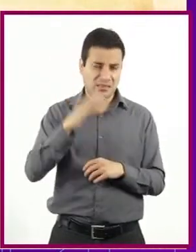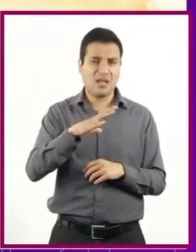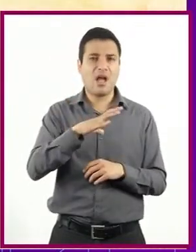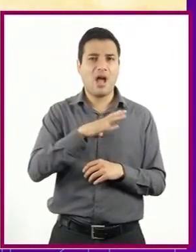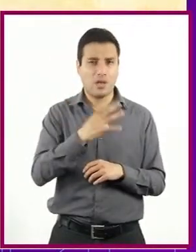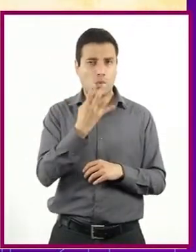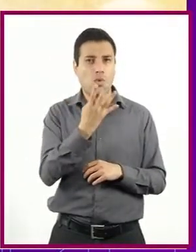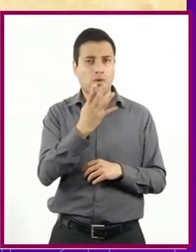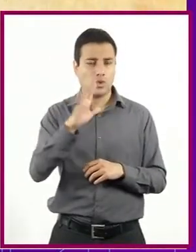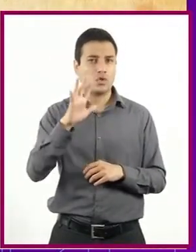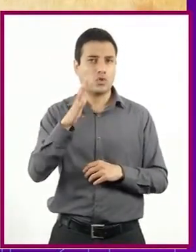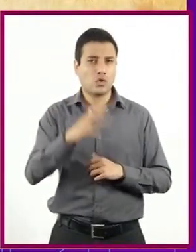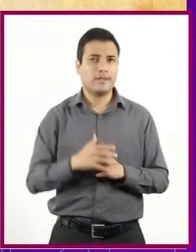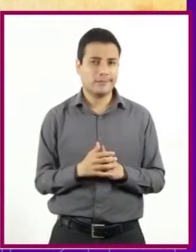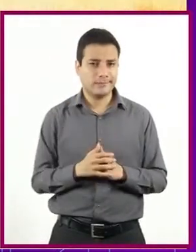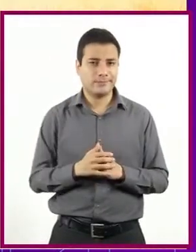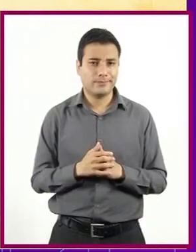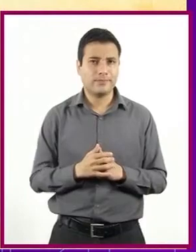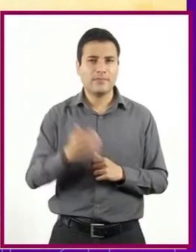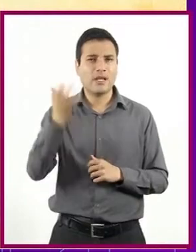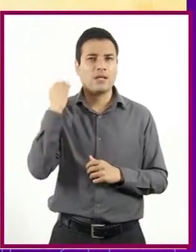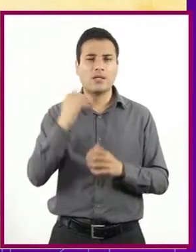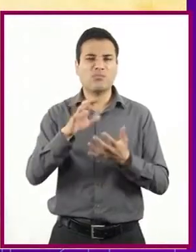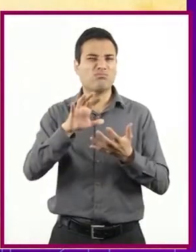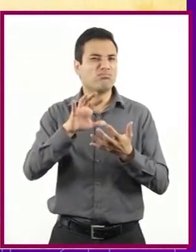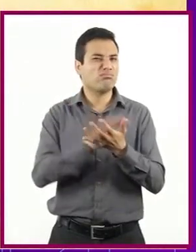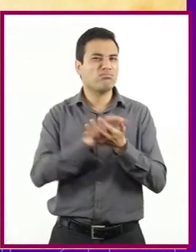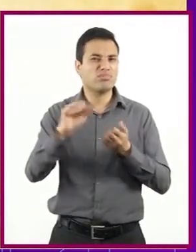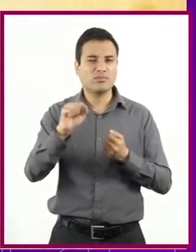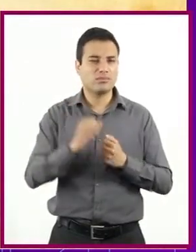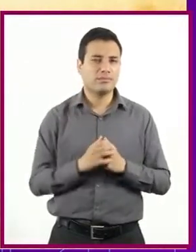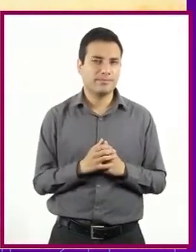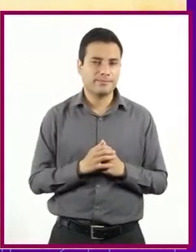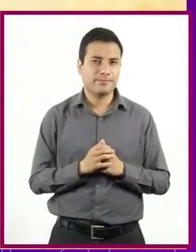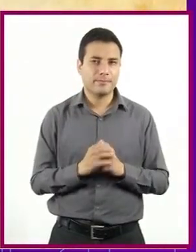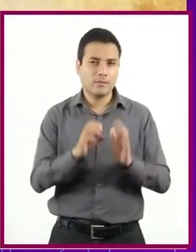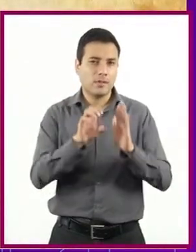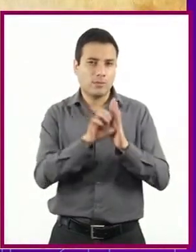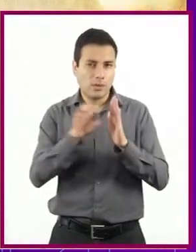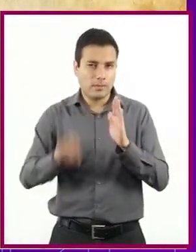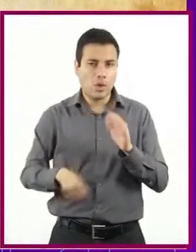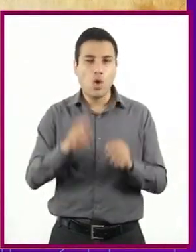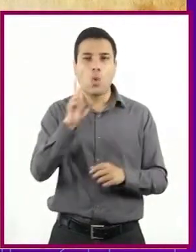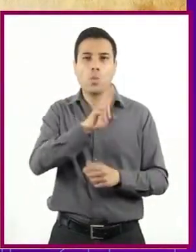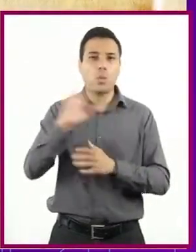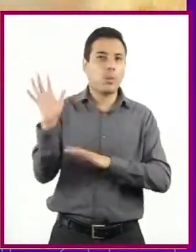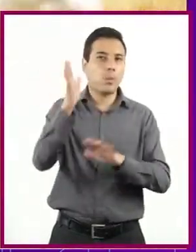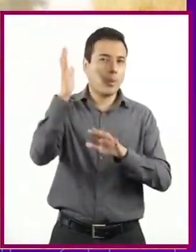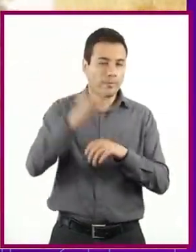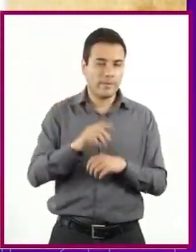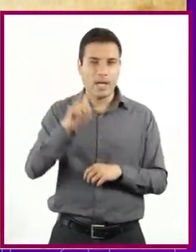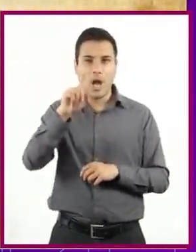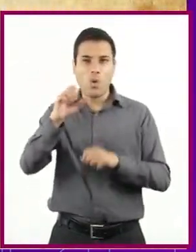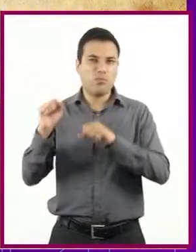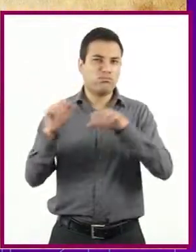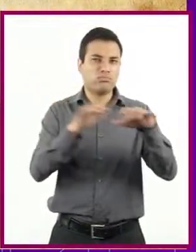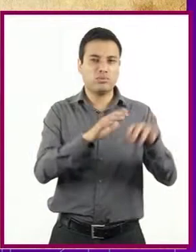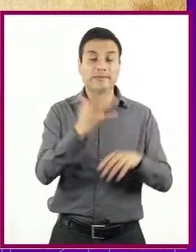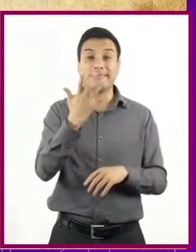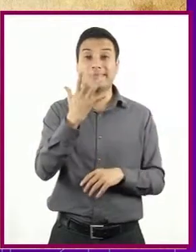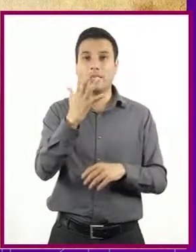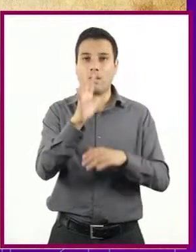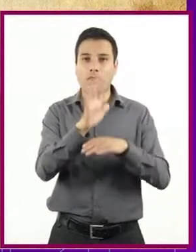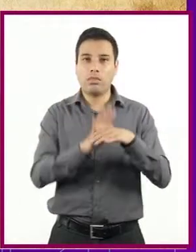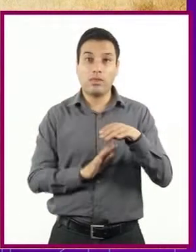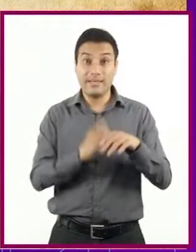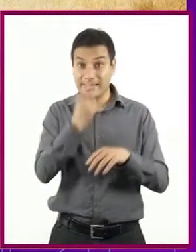4 soles que fueron arrasados por fuerzas naturales, como el viento y el agua. Temían que el quinto